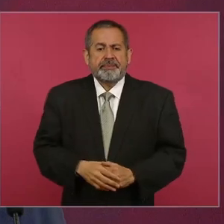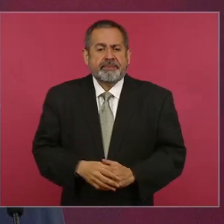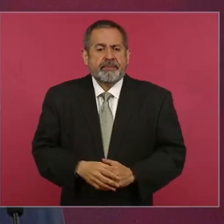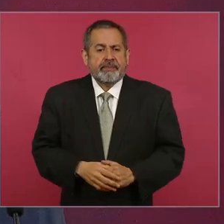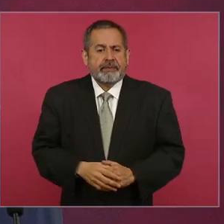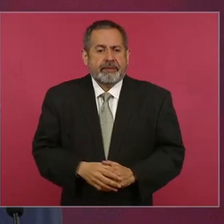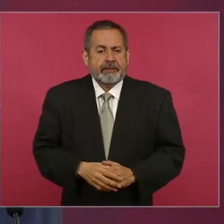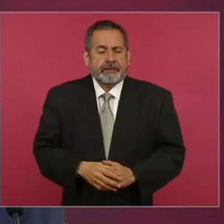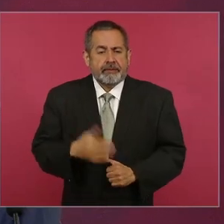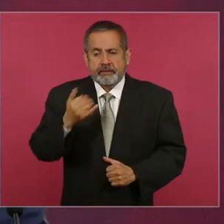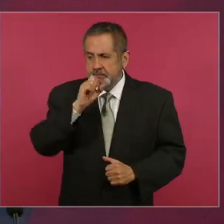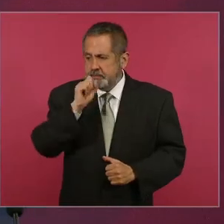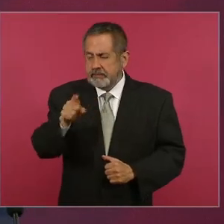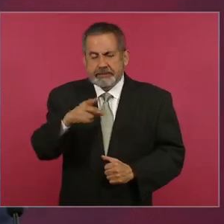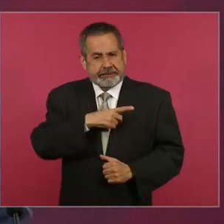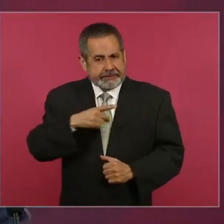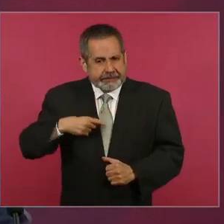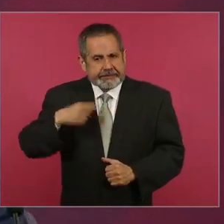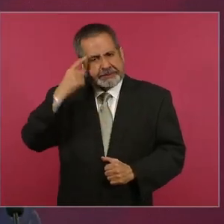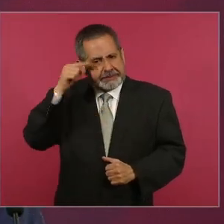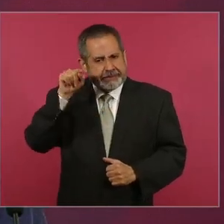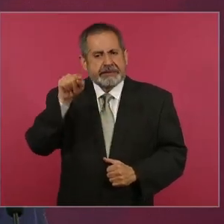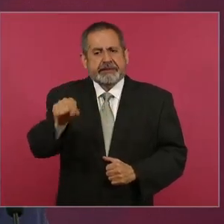y merece